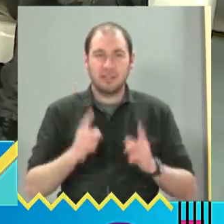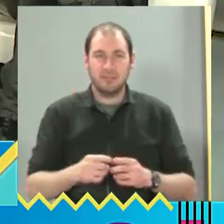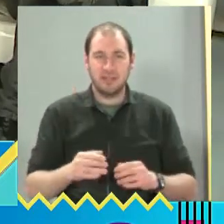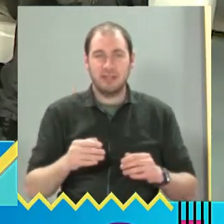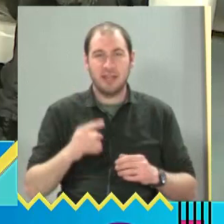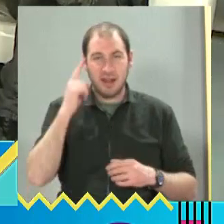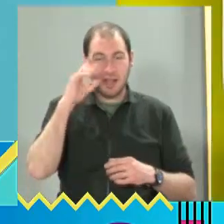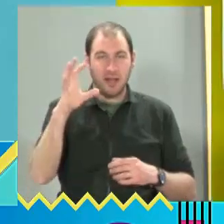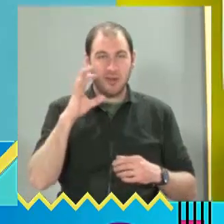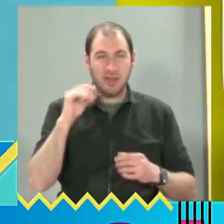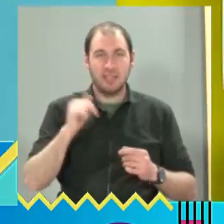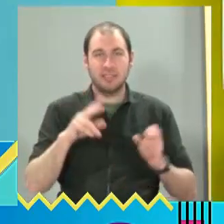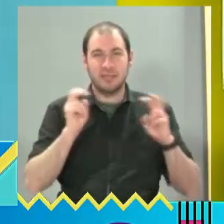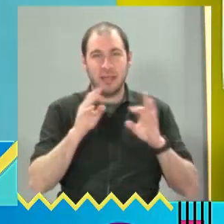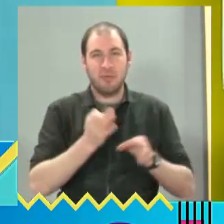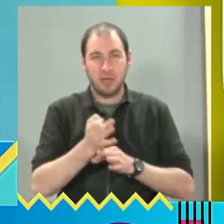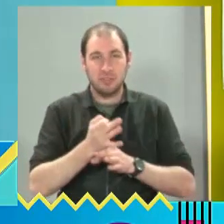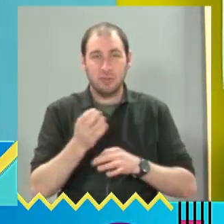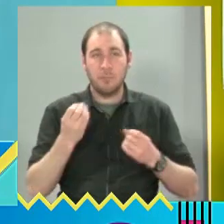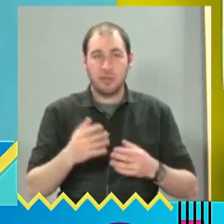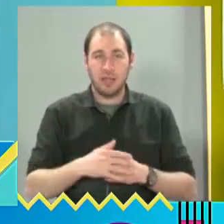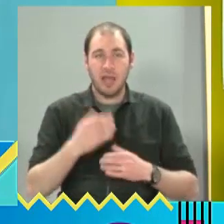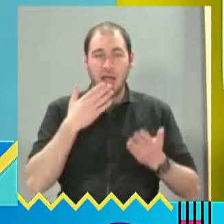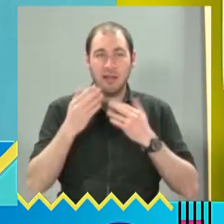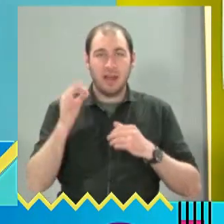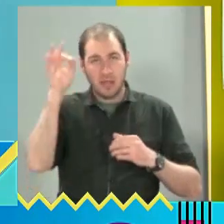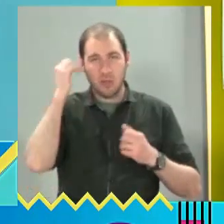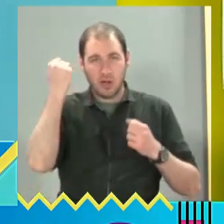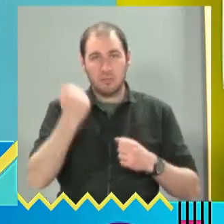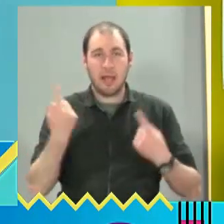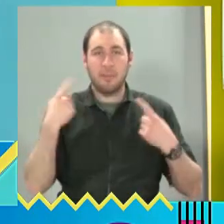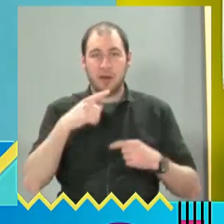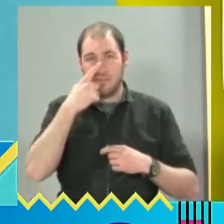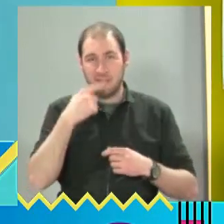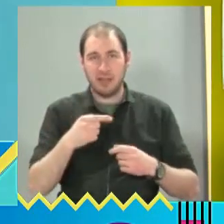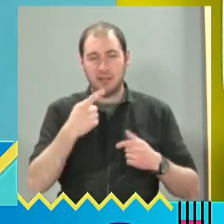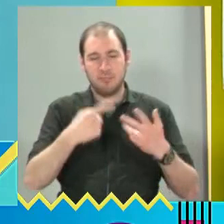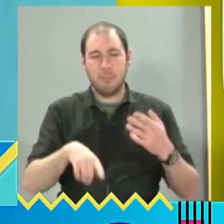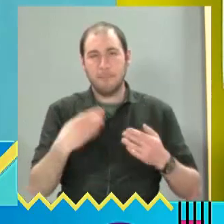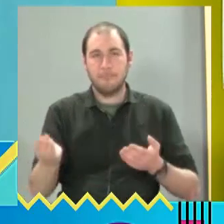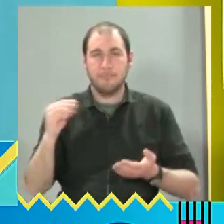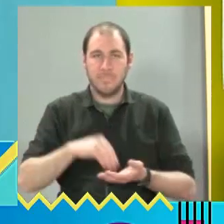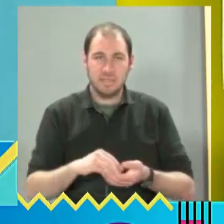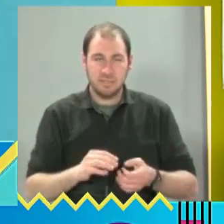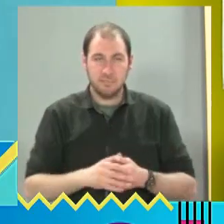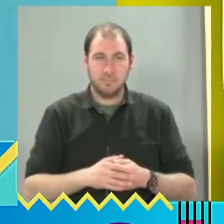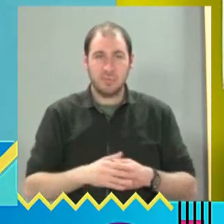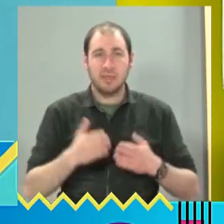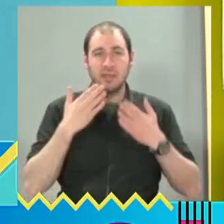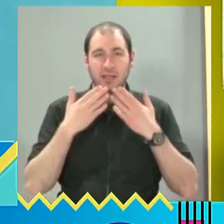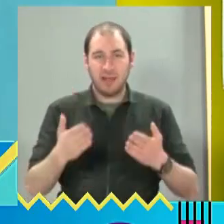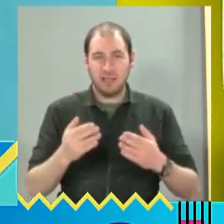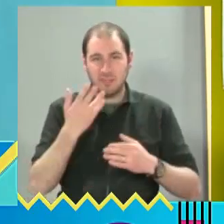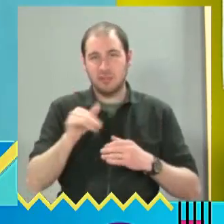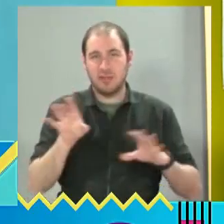quedarnos con esto en términos de educación, porque justamente hablamos de neuroeconomía, pero terminamos hablando de muchas más cosas. Así que bueno, agradecerles